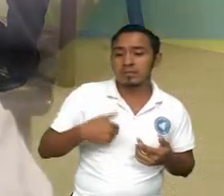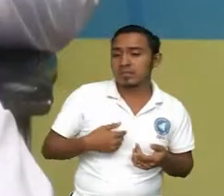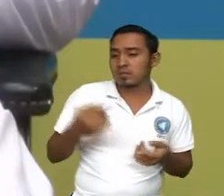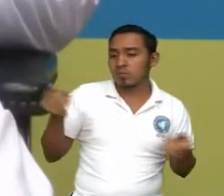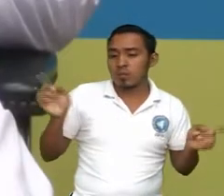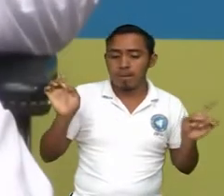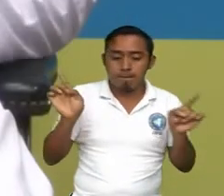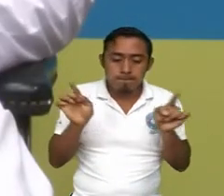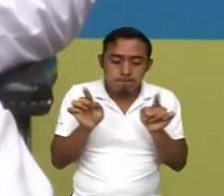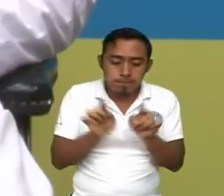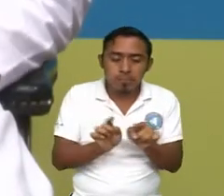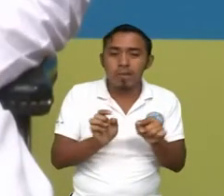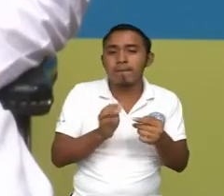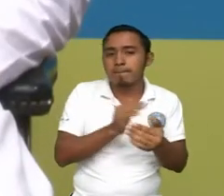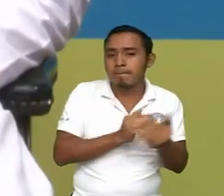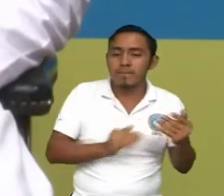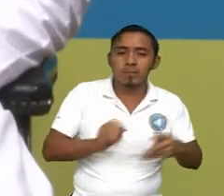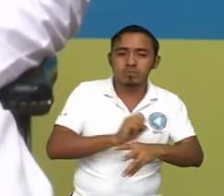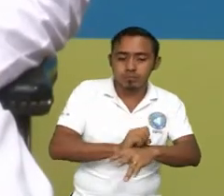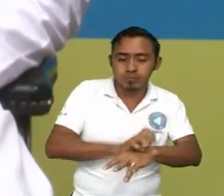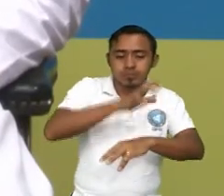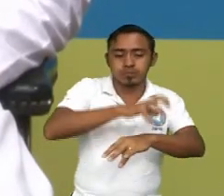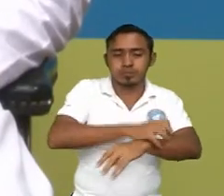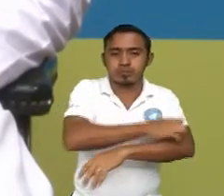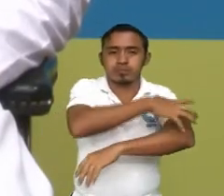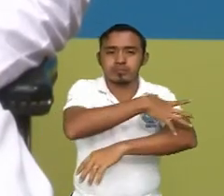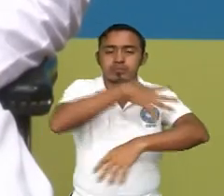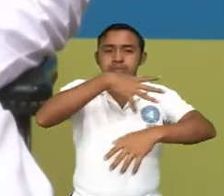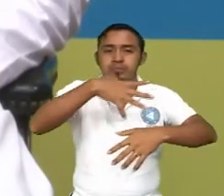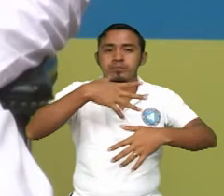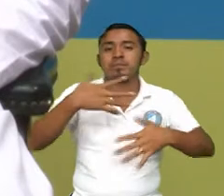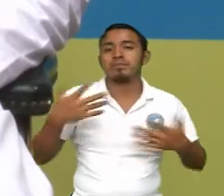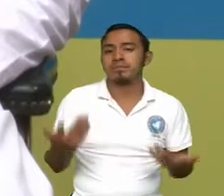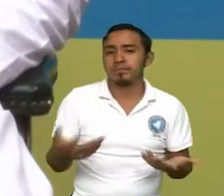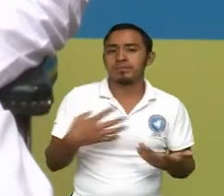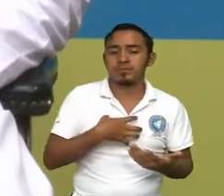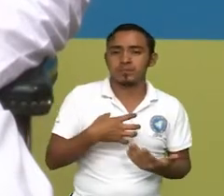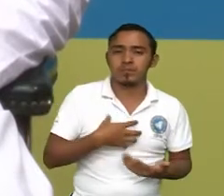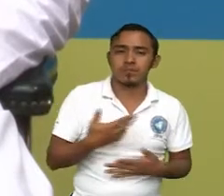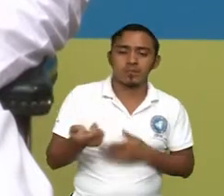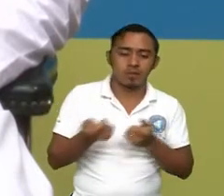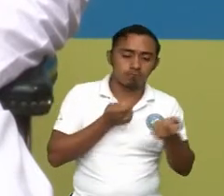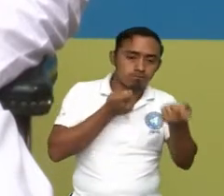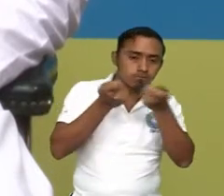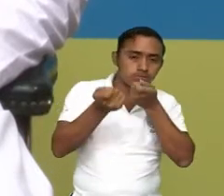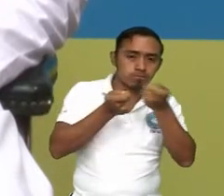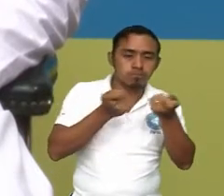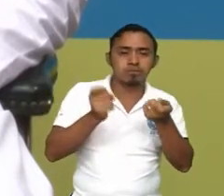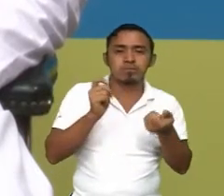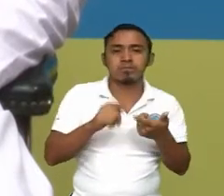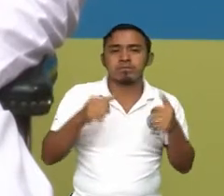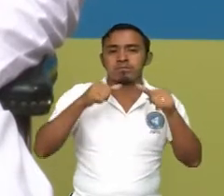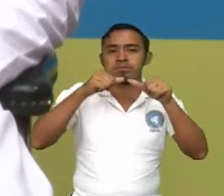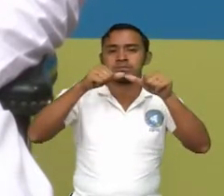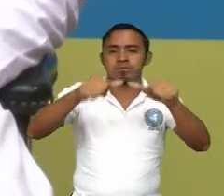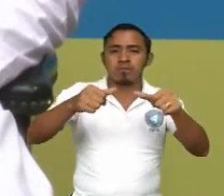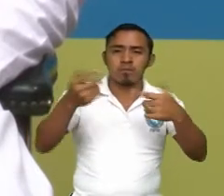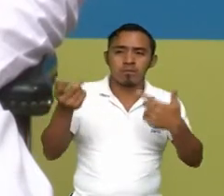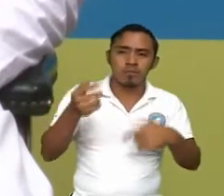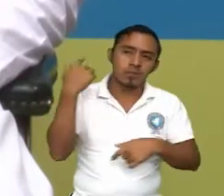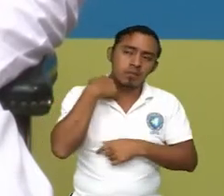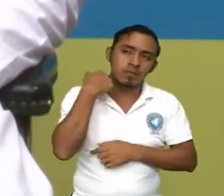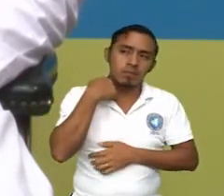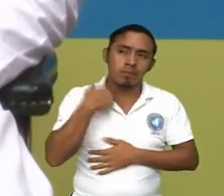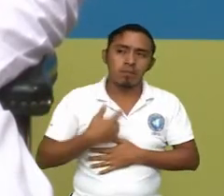este los brotes esto prácticamente es que nosotros tratar de mantener una latencia de remisión